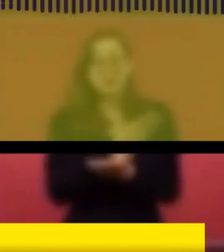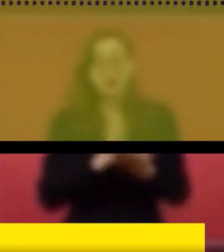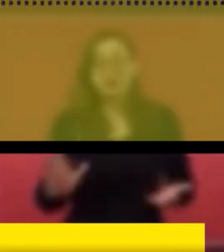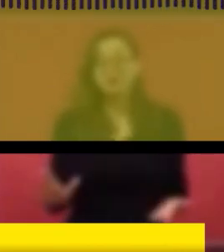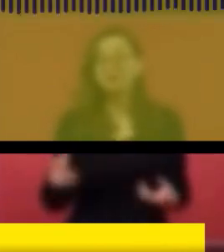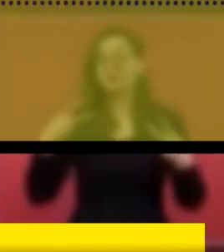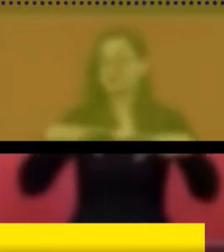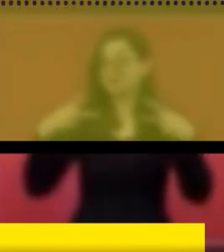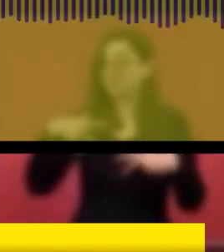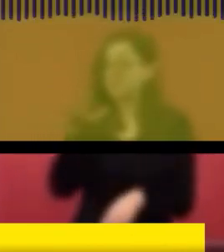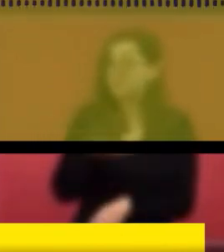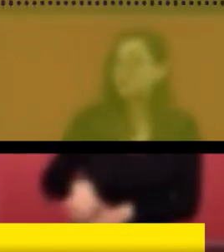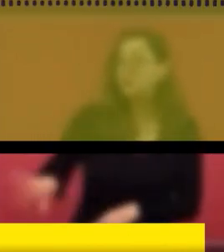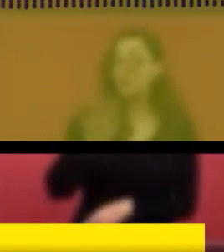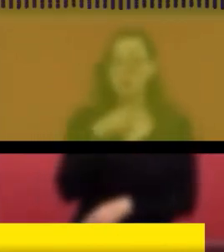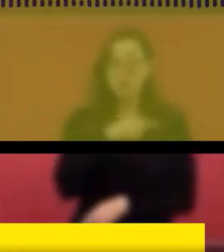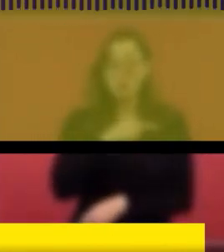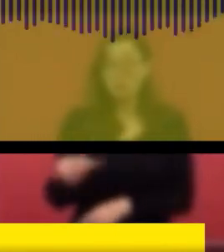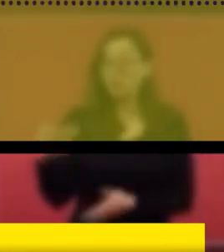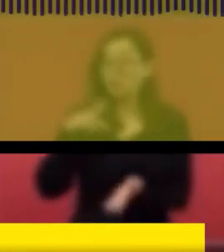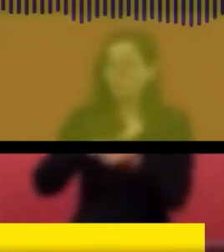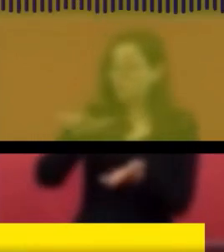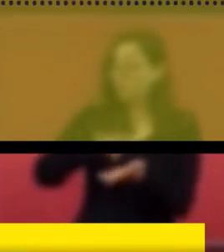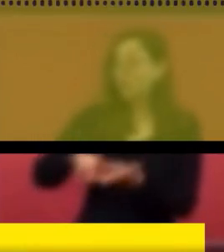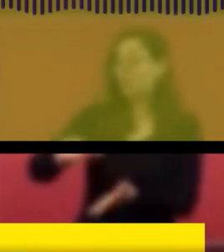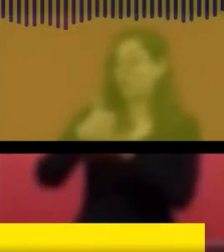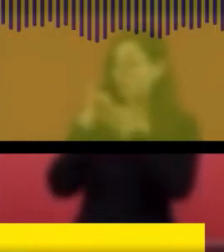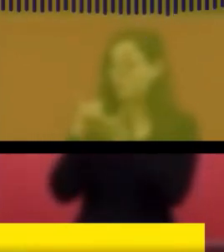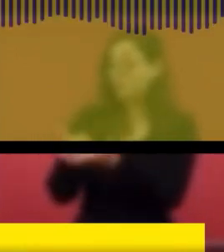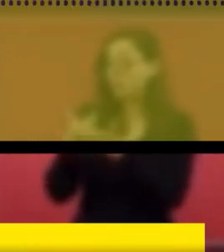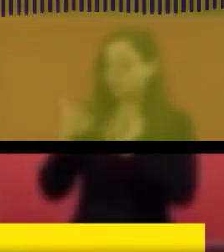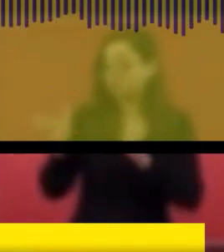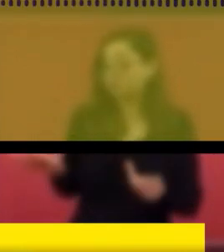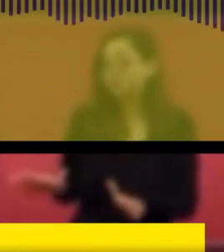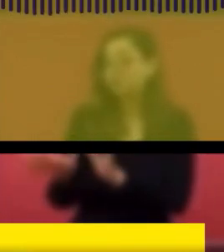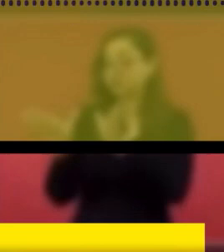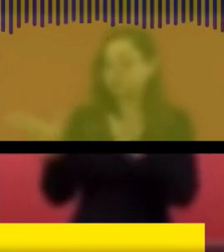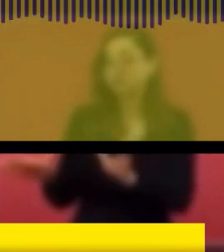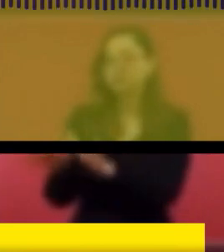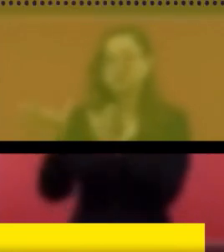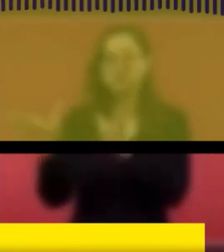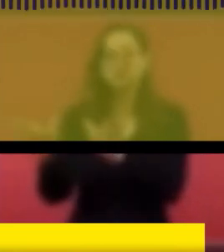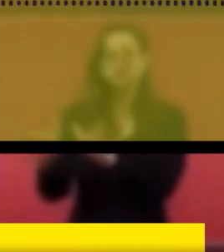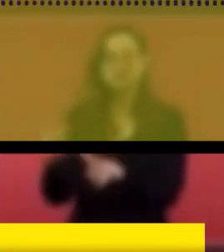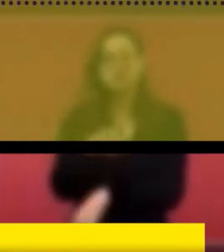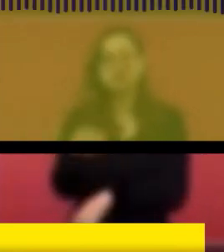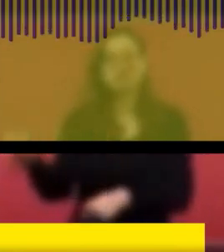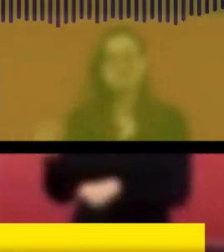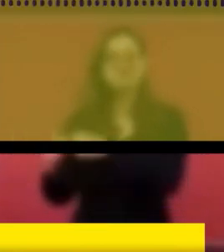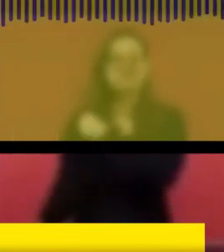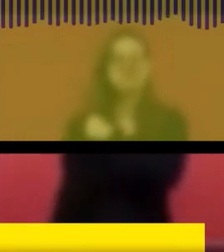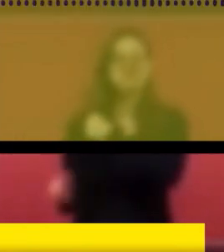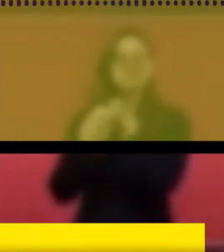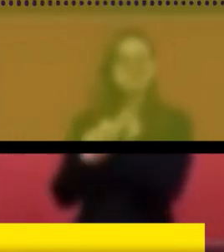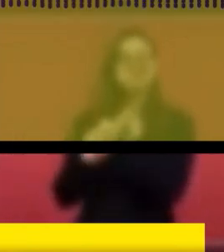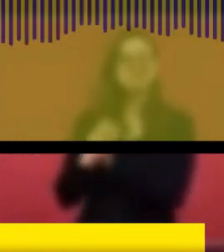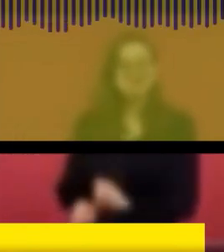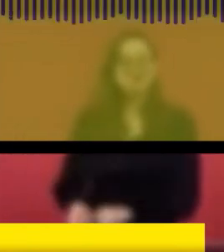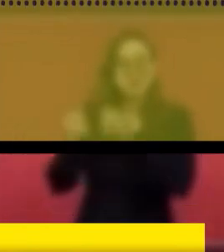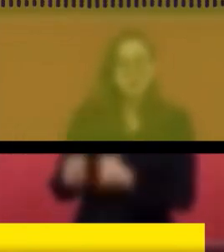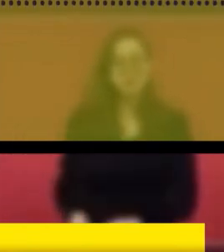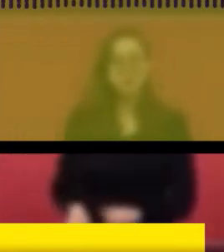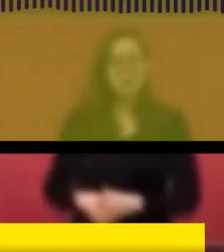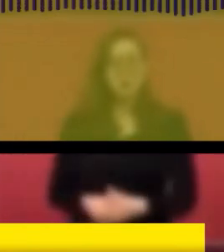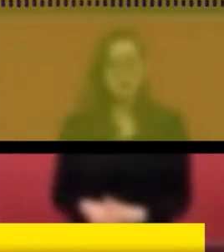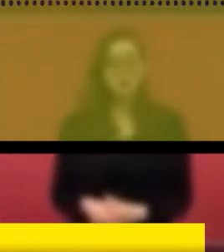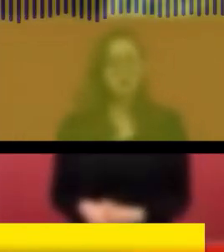ayuda a los pobres del que habló el presidente, de los que habló el presidente de Chile hace pocos días. 7 tipos